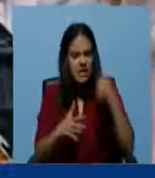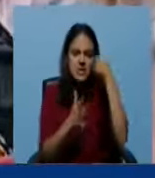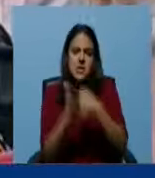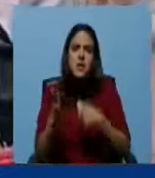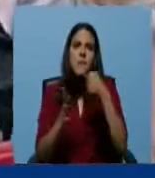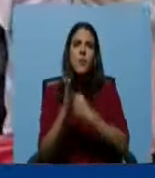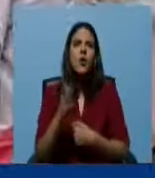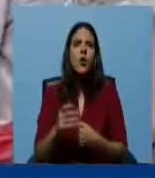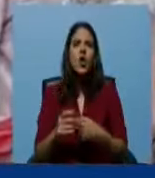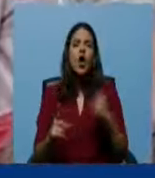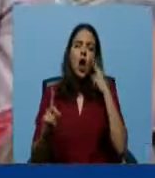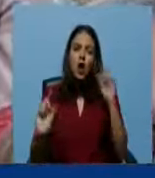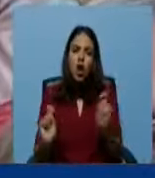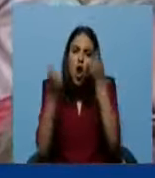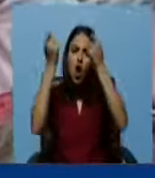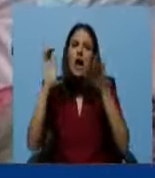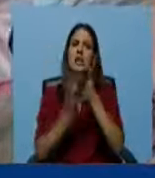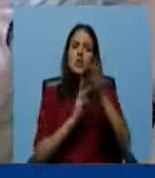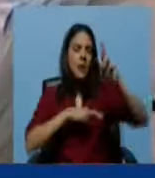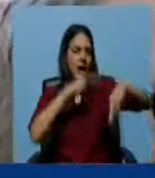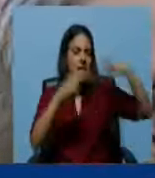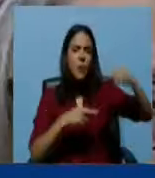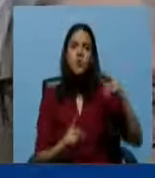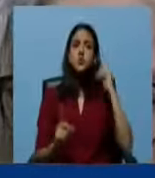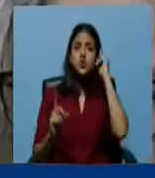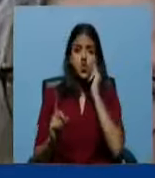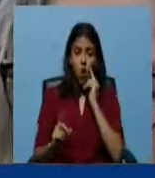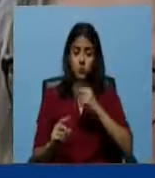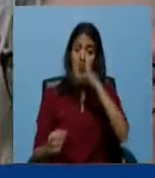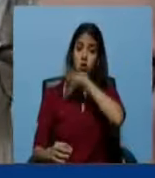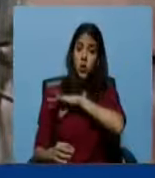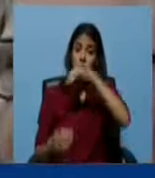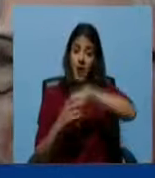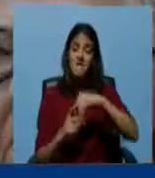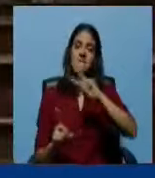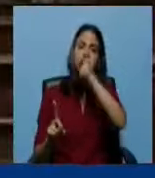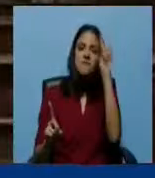por hacer la revolución socialista en Venezuela. Son el